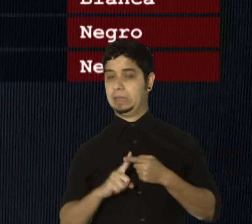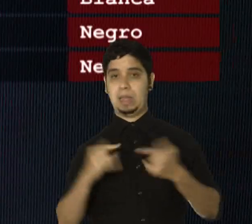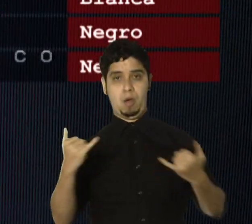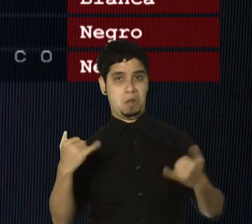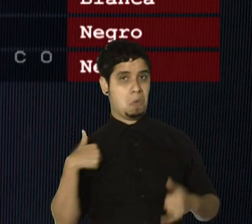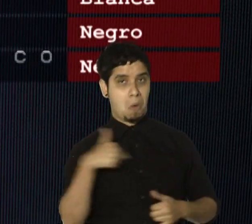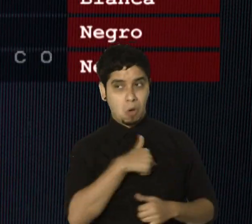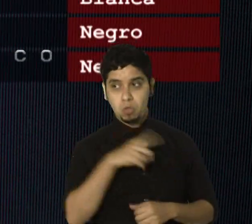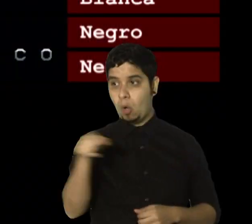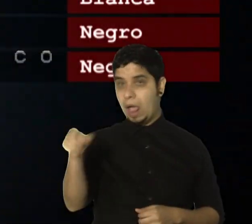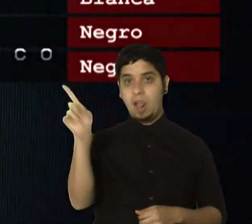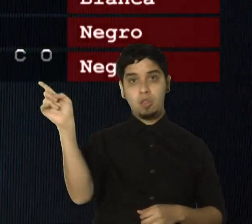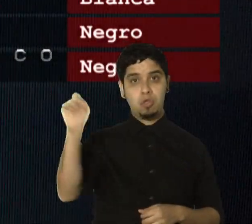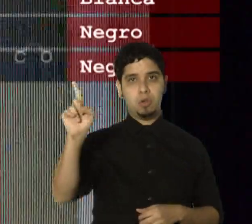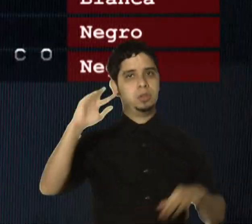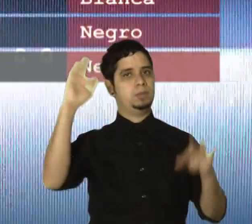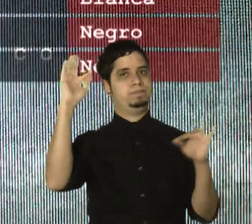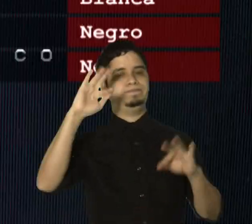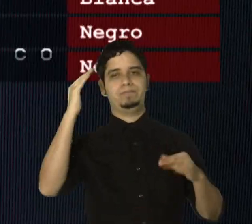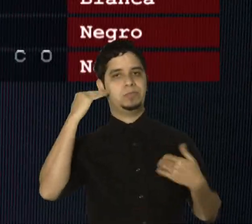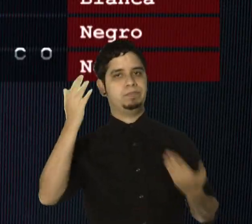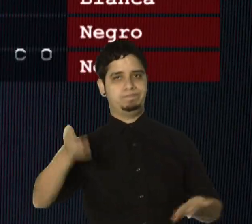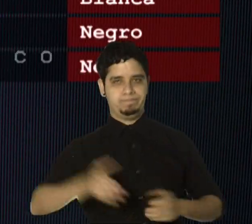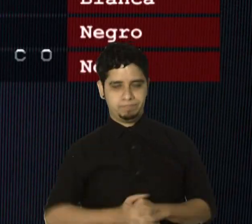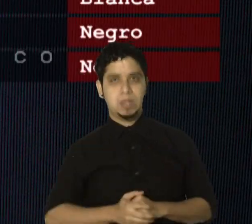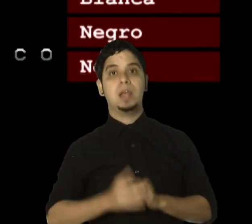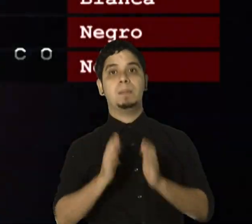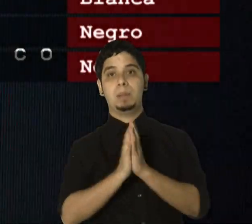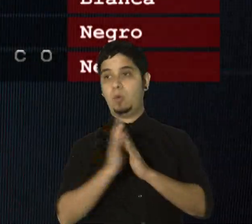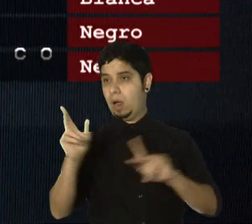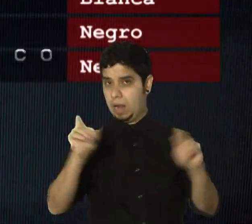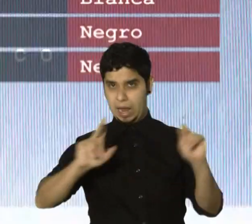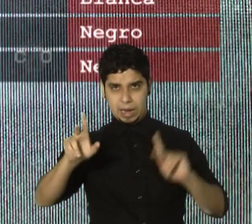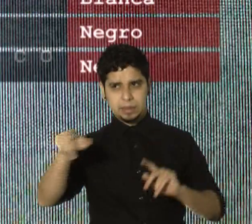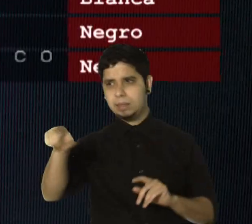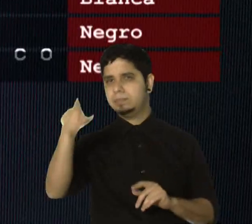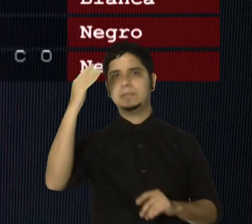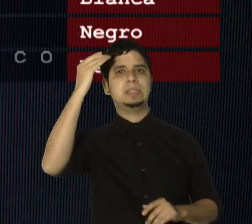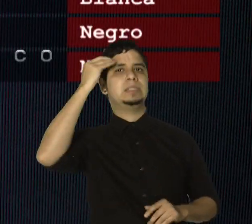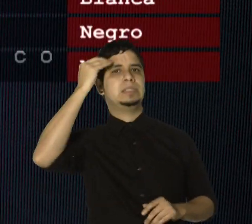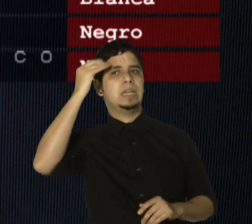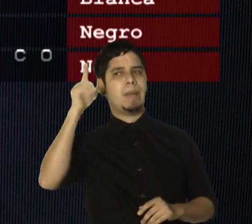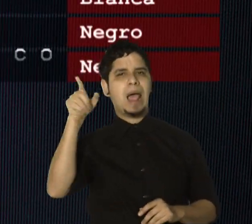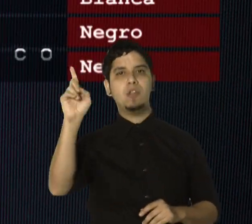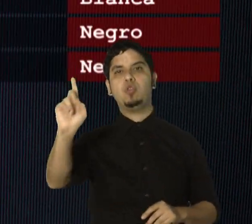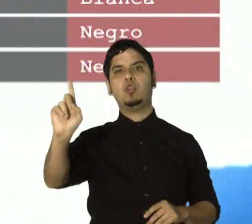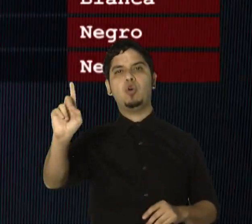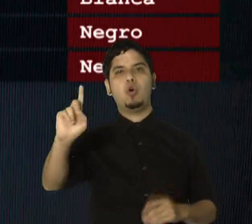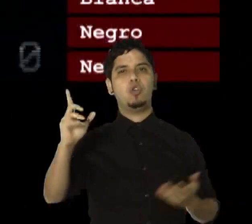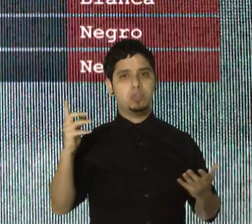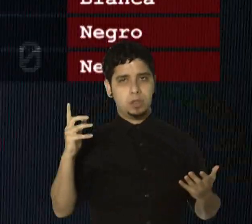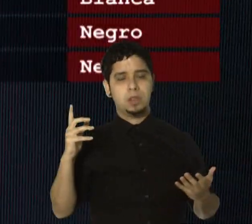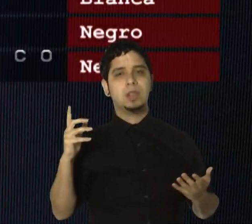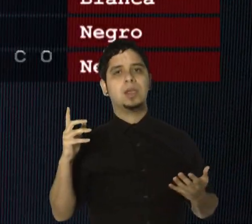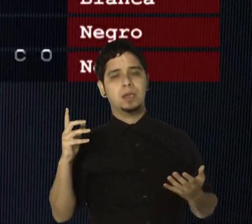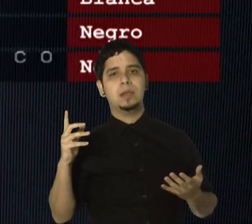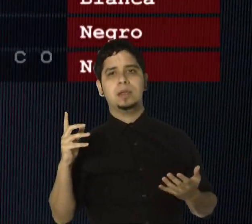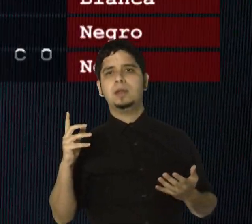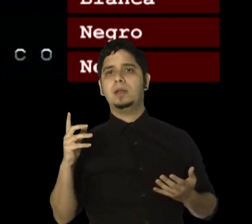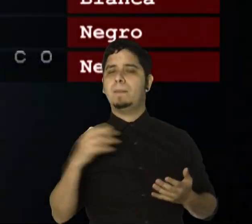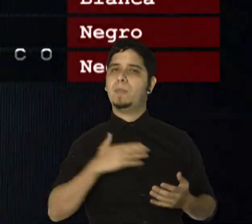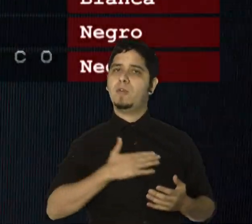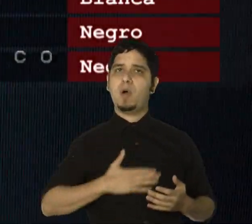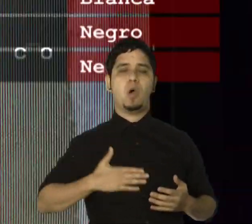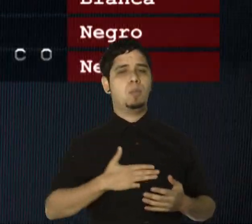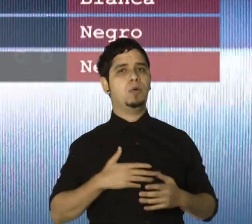se desconoce el paradero del mismo. Exhortamos a toda la ciudadanía que tenga información del paradero de este individuo que se